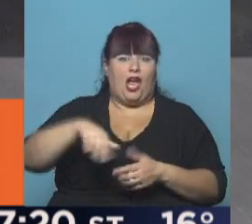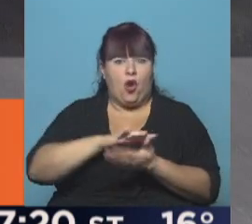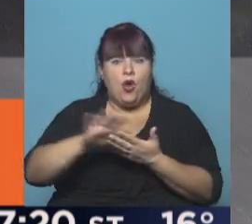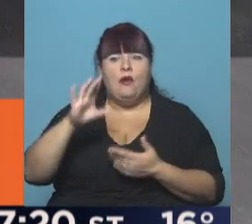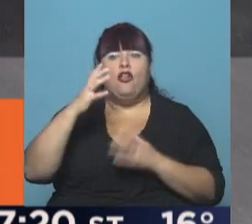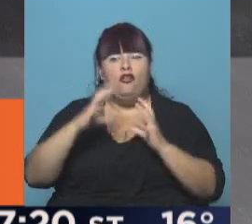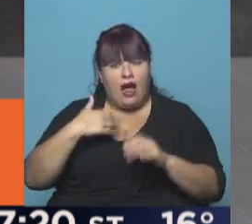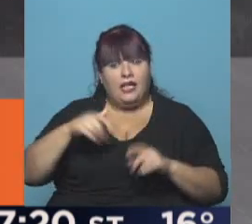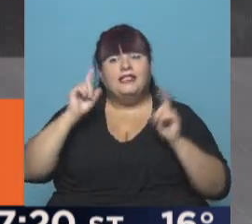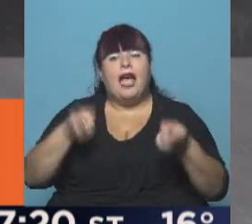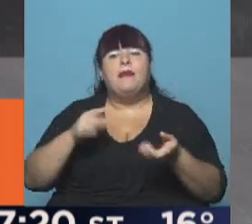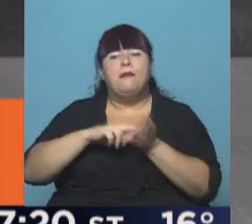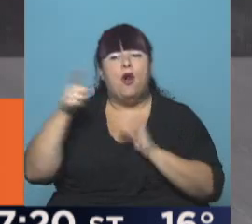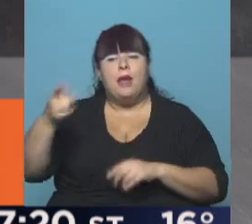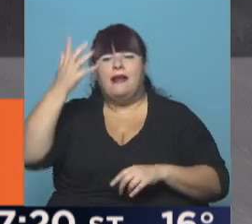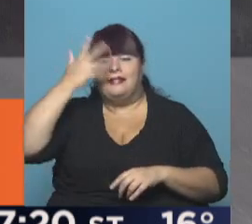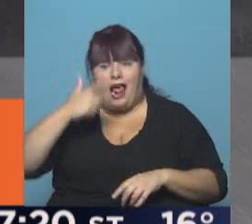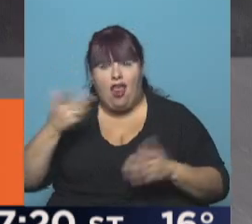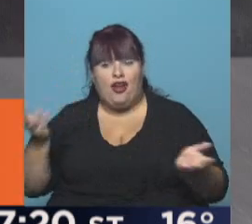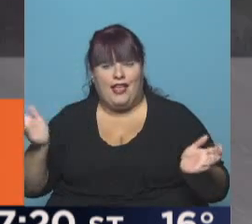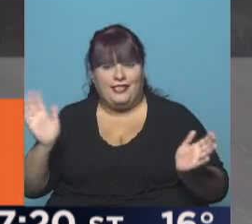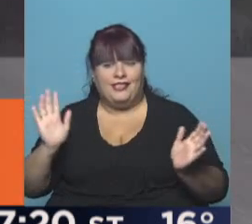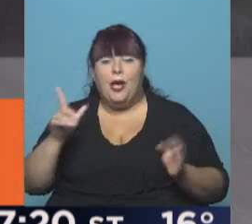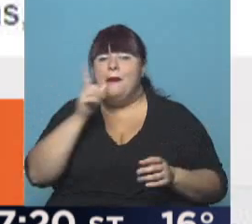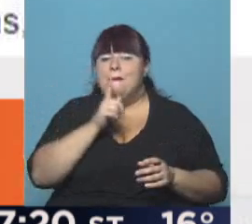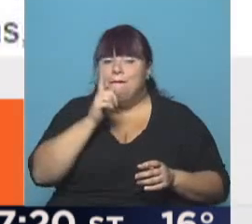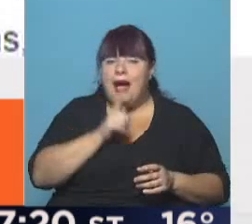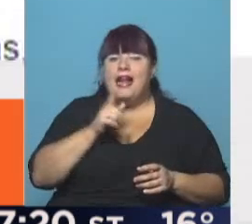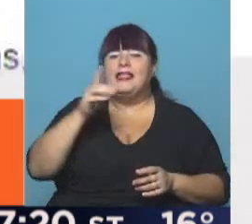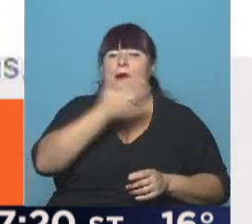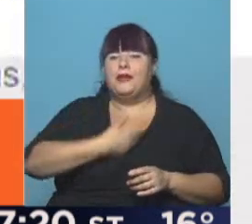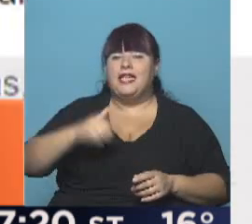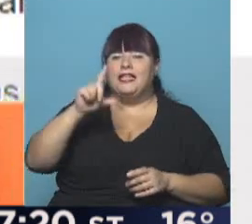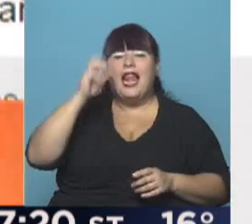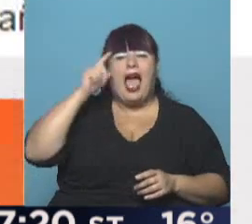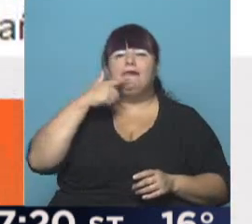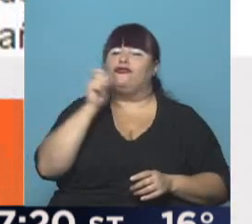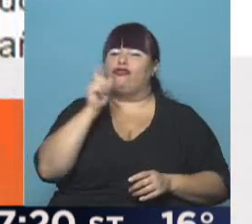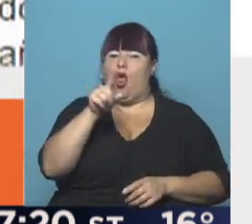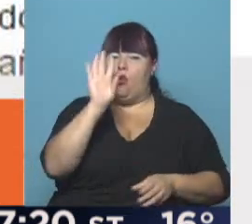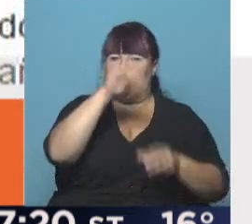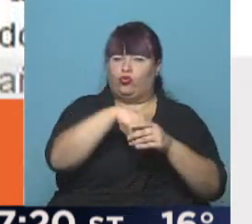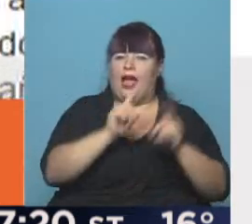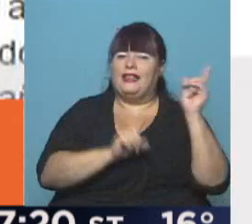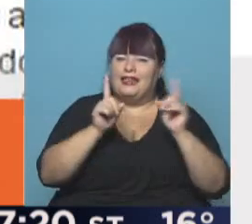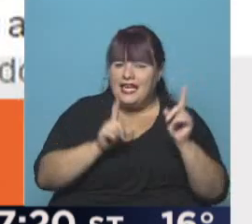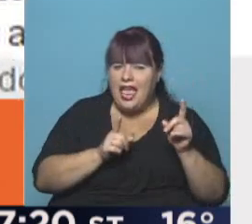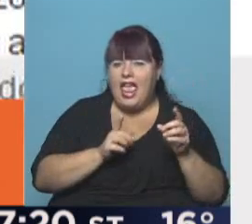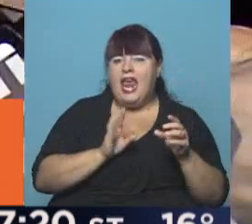argentino, también su problema es en San Lorenzo de Almagro. Aparentemente a Matías Lammens no le gustó esta participación de Marcelo